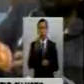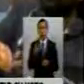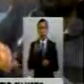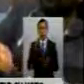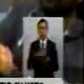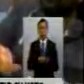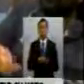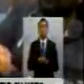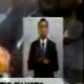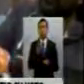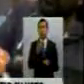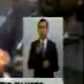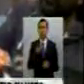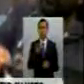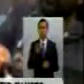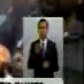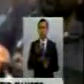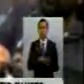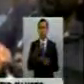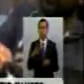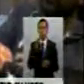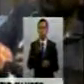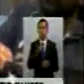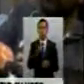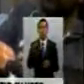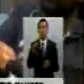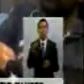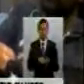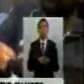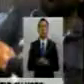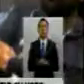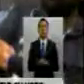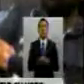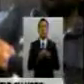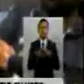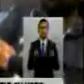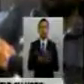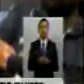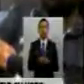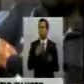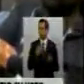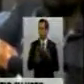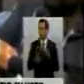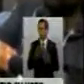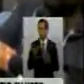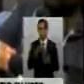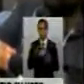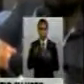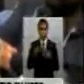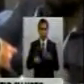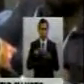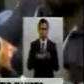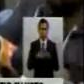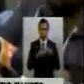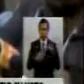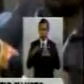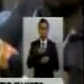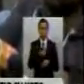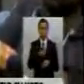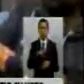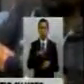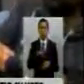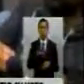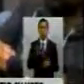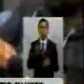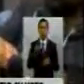10.000, mejor con 50.000, mejor con 100.000. Pero cualquier resultado por encima de